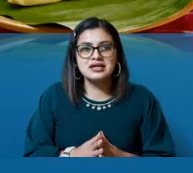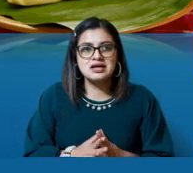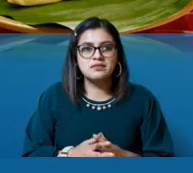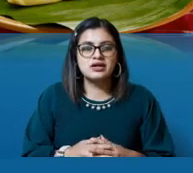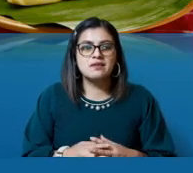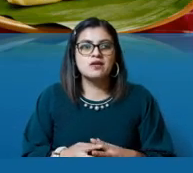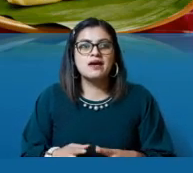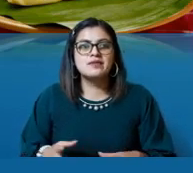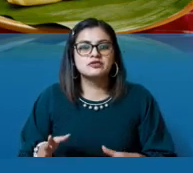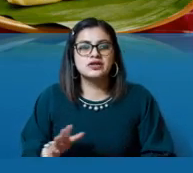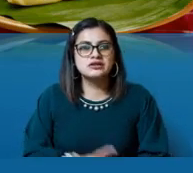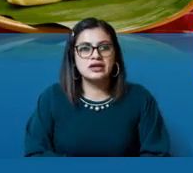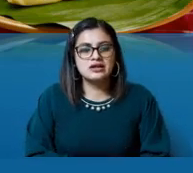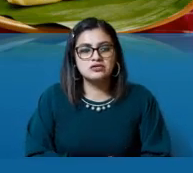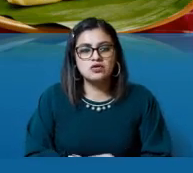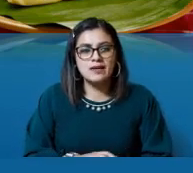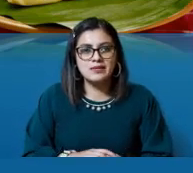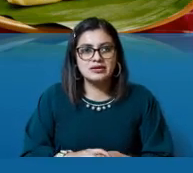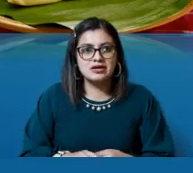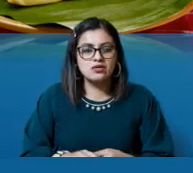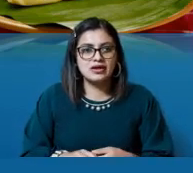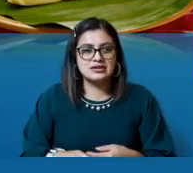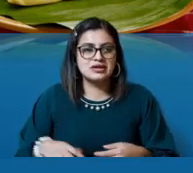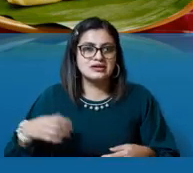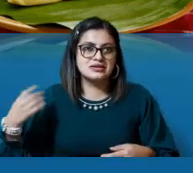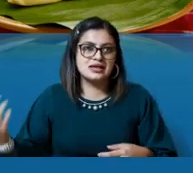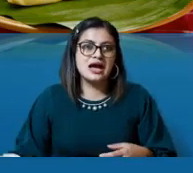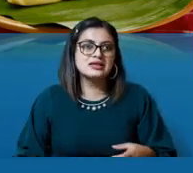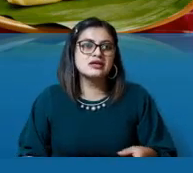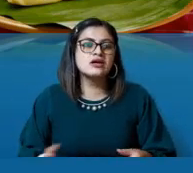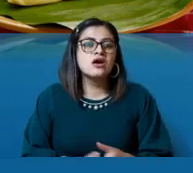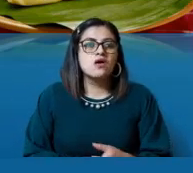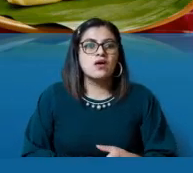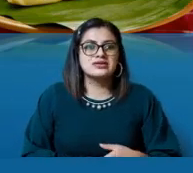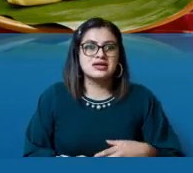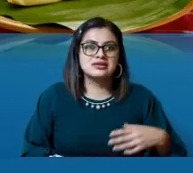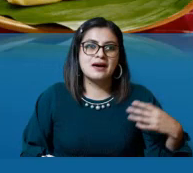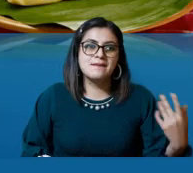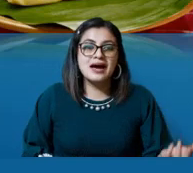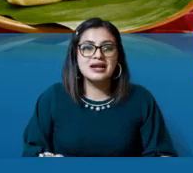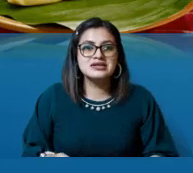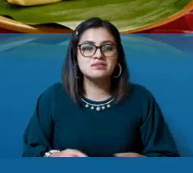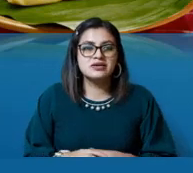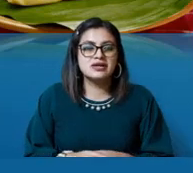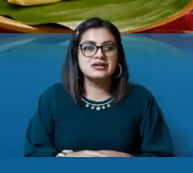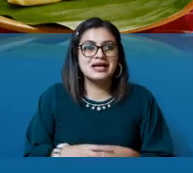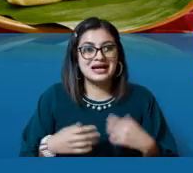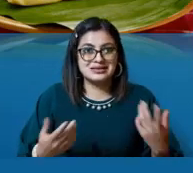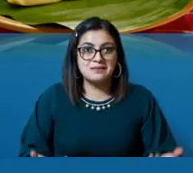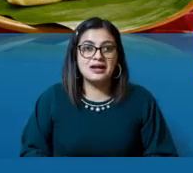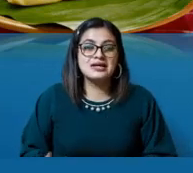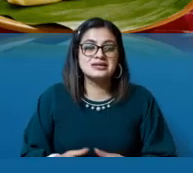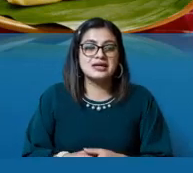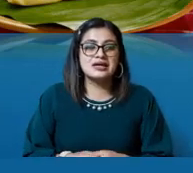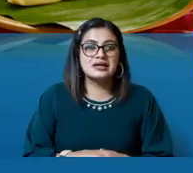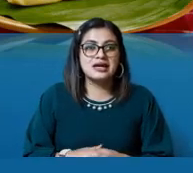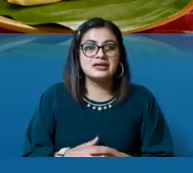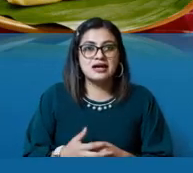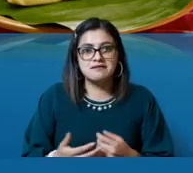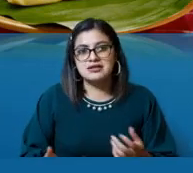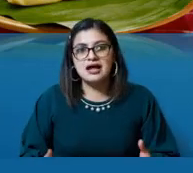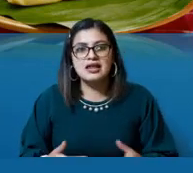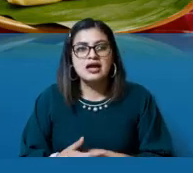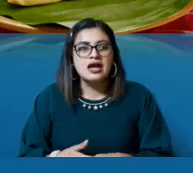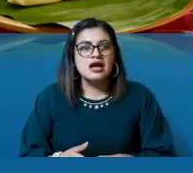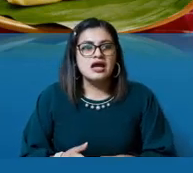gastronomía catracha. Por ejemplo, las personas nunca pierden lo que hacer chilate o hacer tamales, ¿verdad? Nacatamales